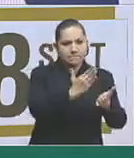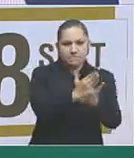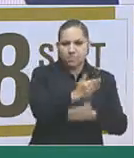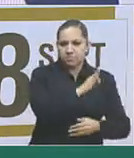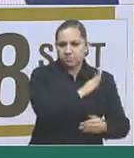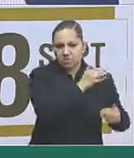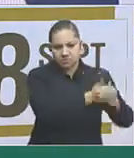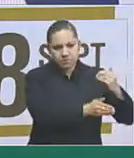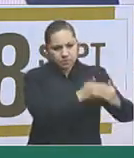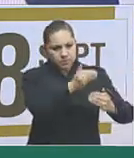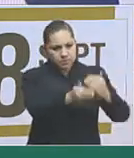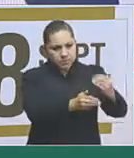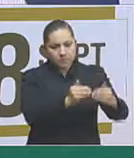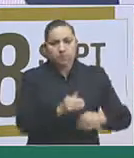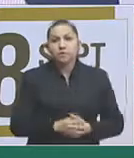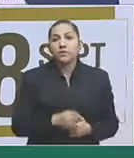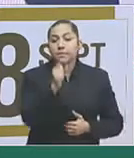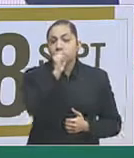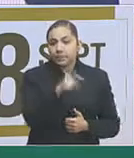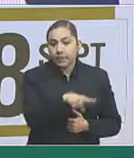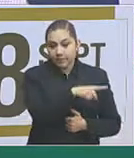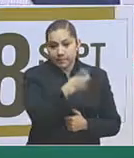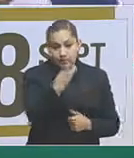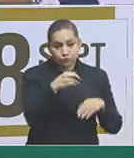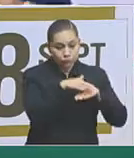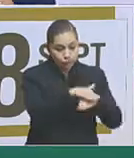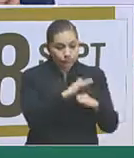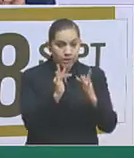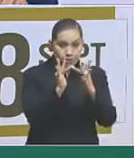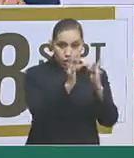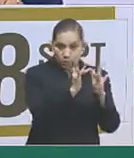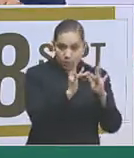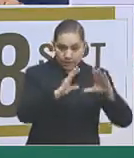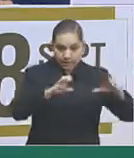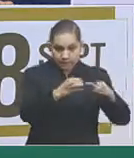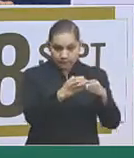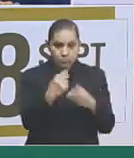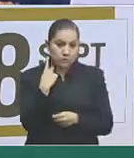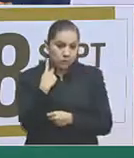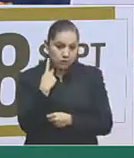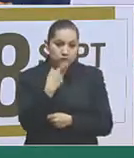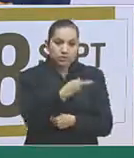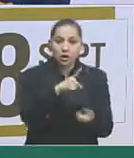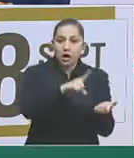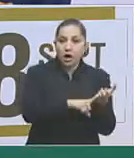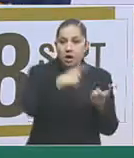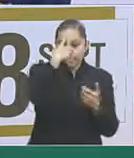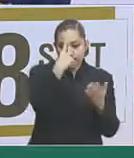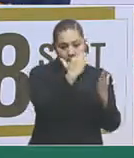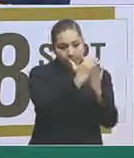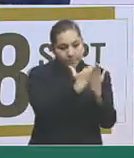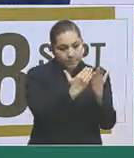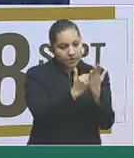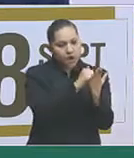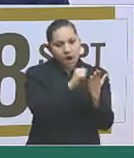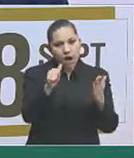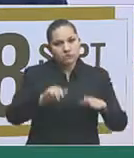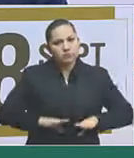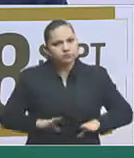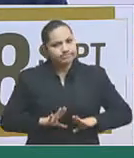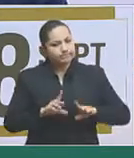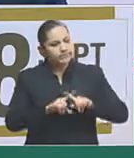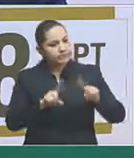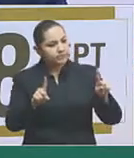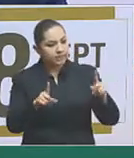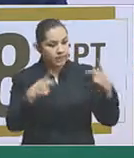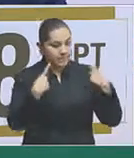revitalizar el esquema de comunicación política al inyectar nuevos y diferentes en la relación entre representantes